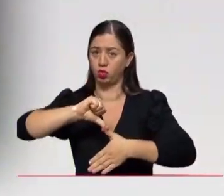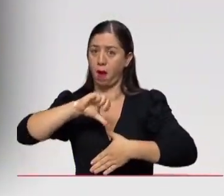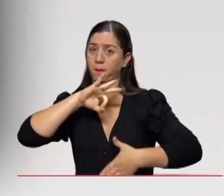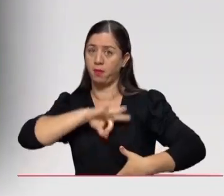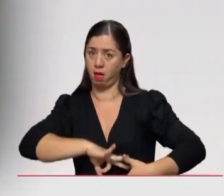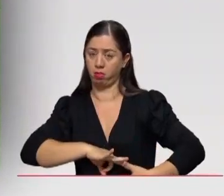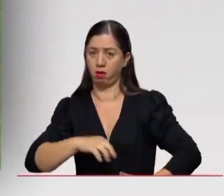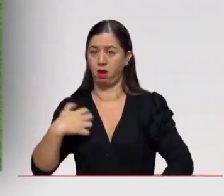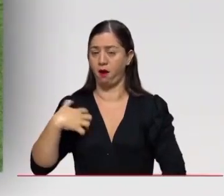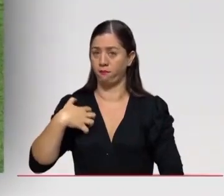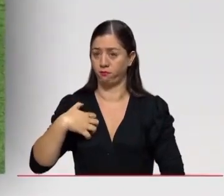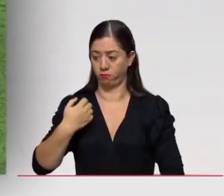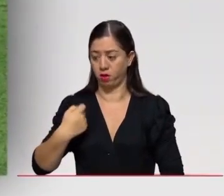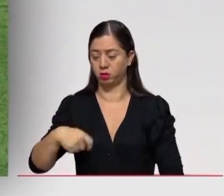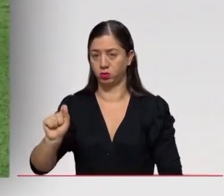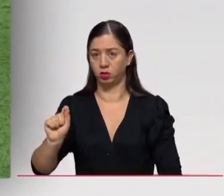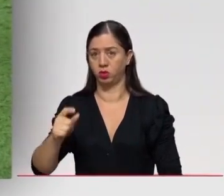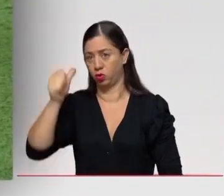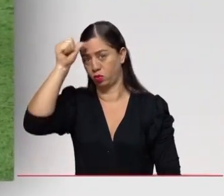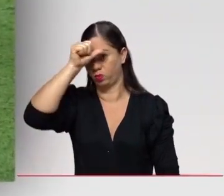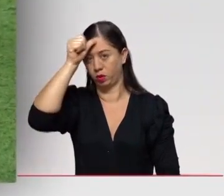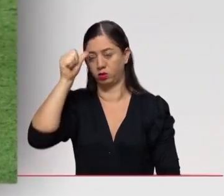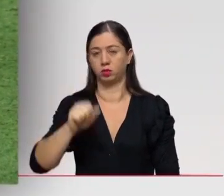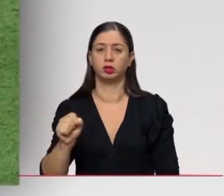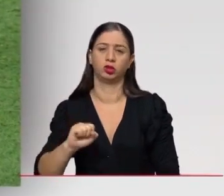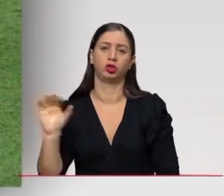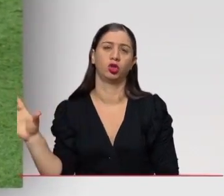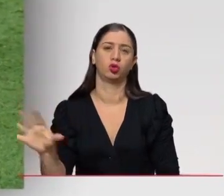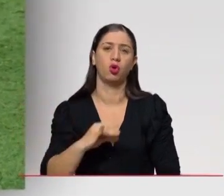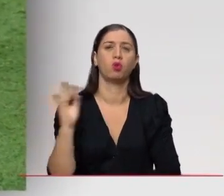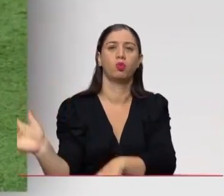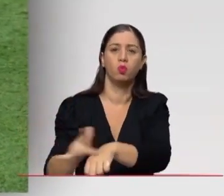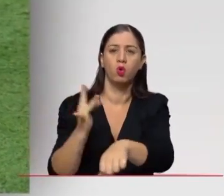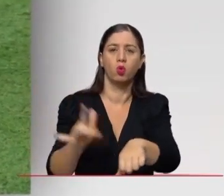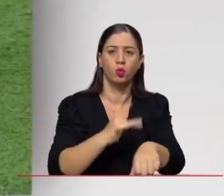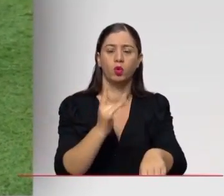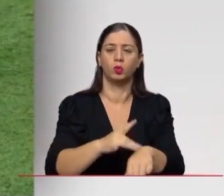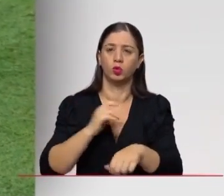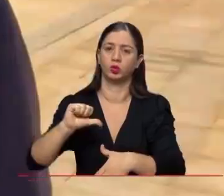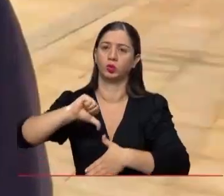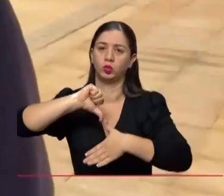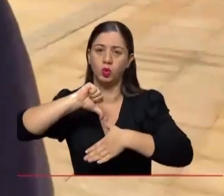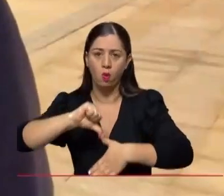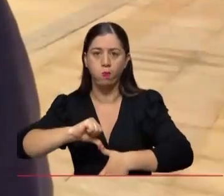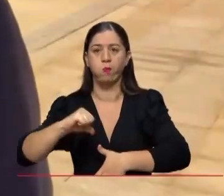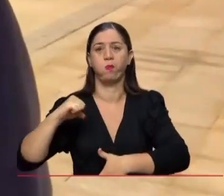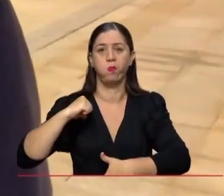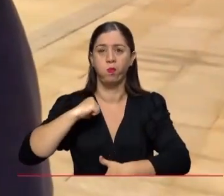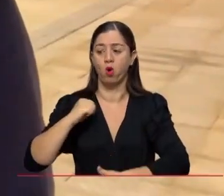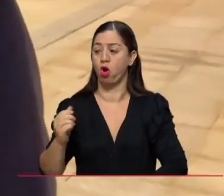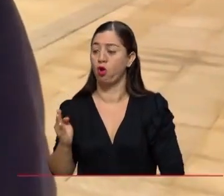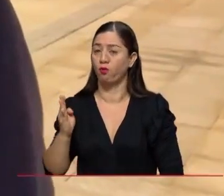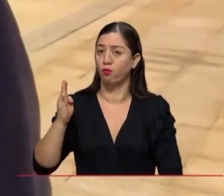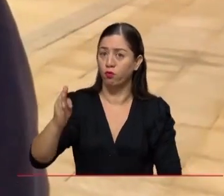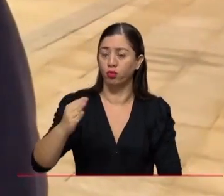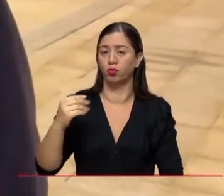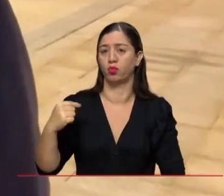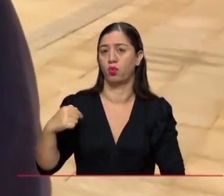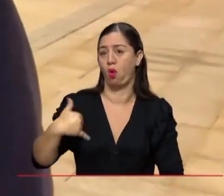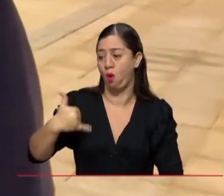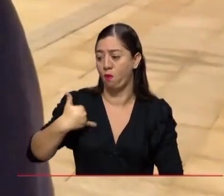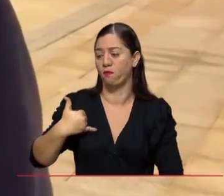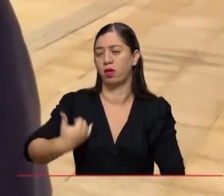campeonato de Argentina este domingo? Todo eso motiva a todos los jugadores en Sudamérica, los que están, los que vienen al fútbol